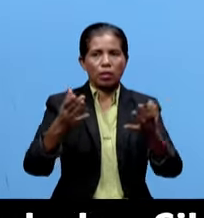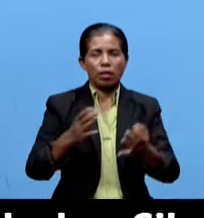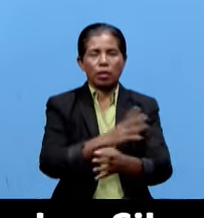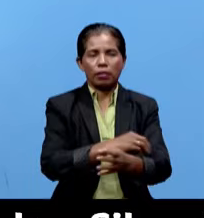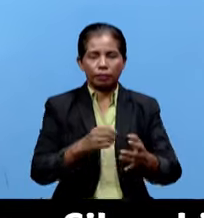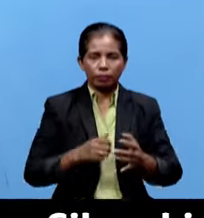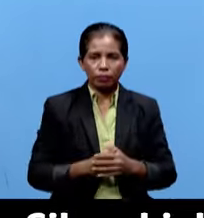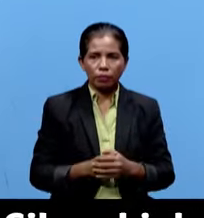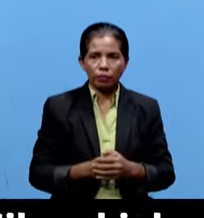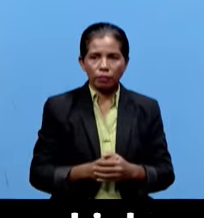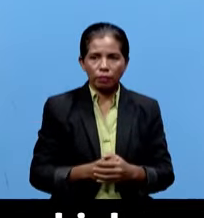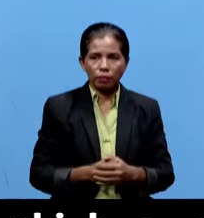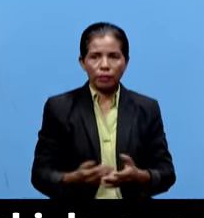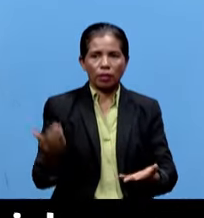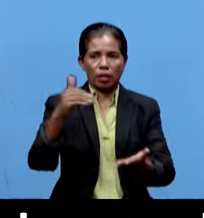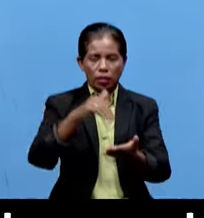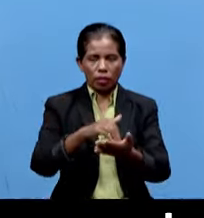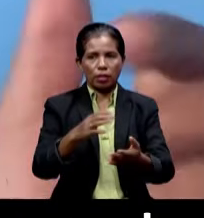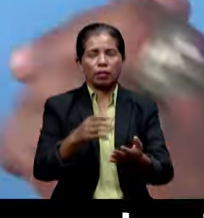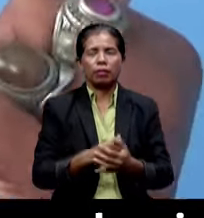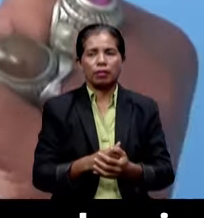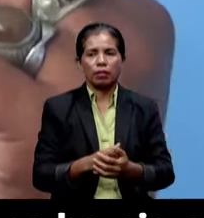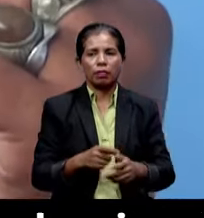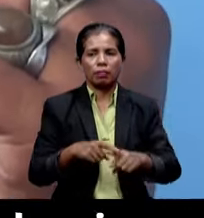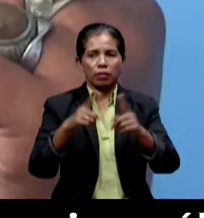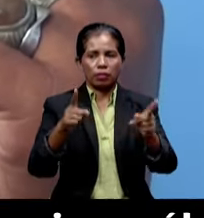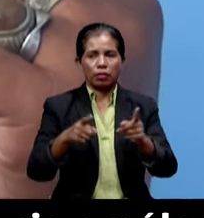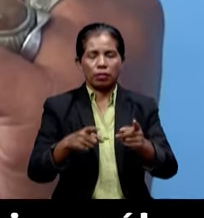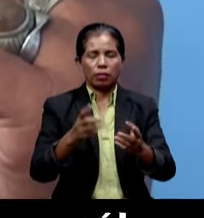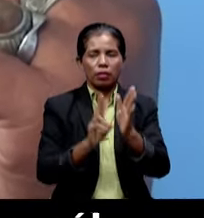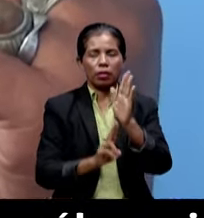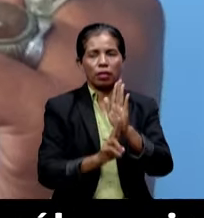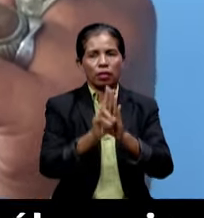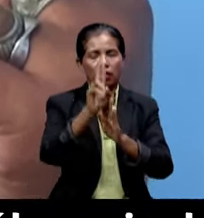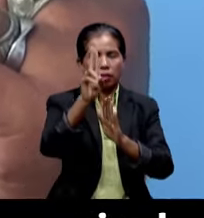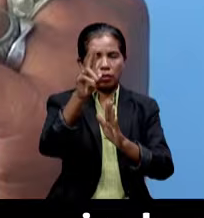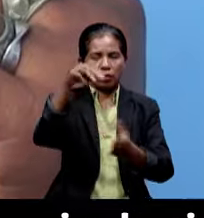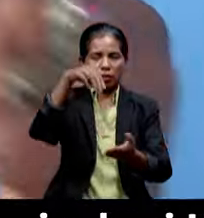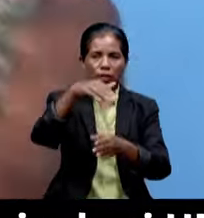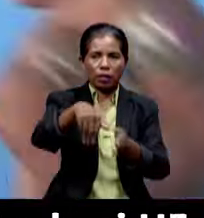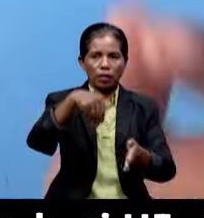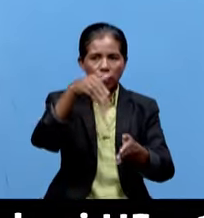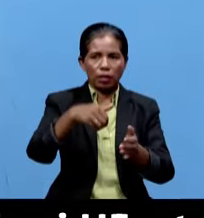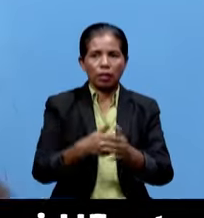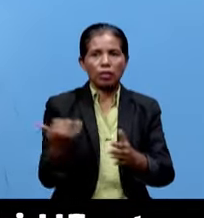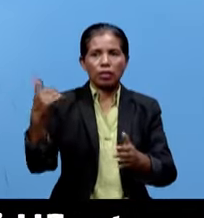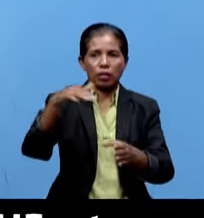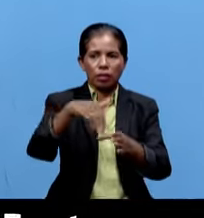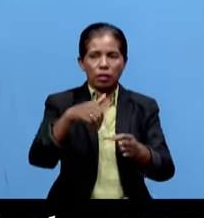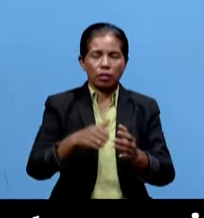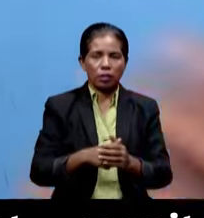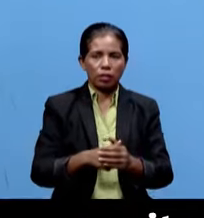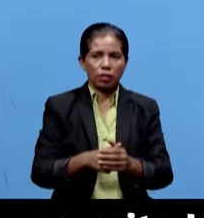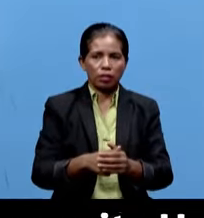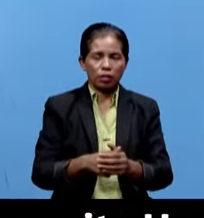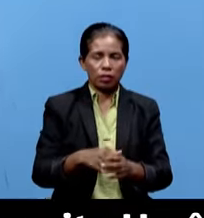sobo dali de dali de mai ben fue en el agua aire nebe ma chira que en avane Sira kaya tiho tu sira lao sa tu